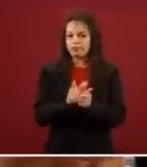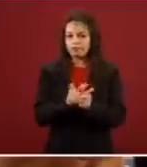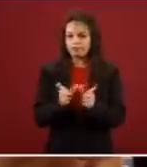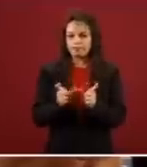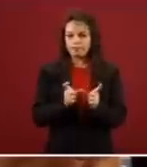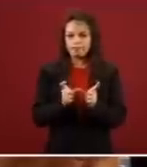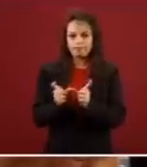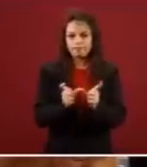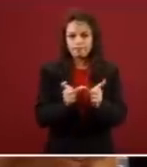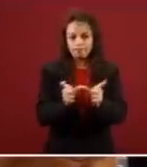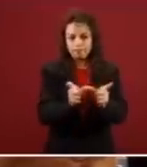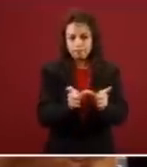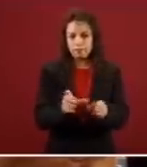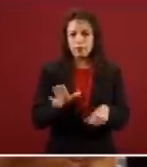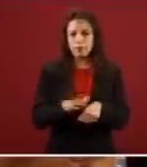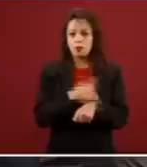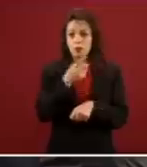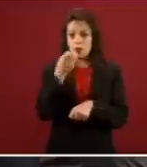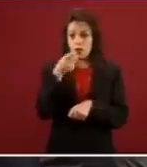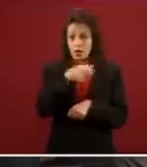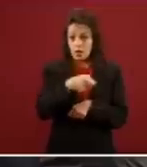¿Por qué los tiene ahí?